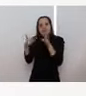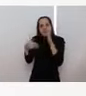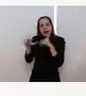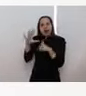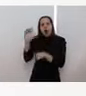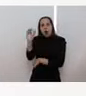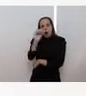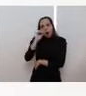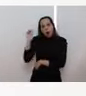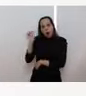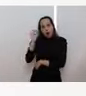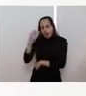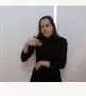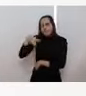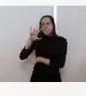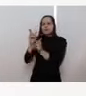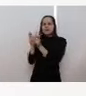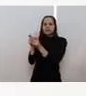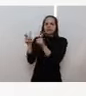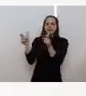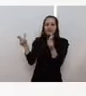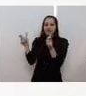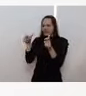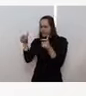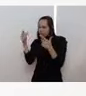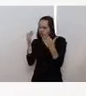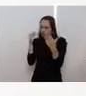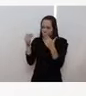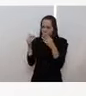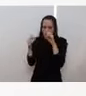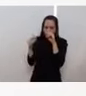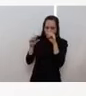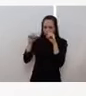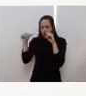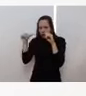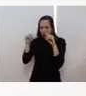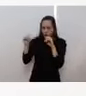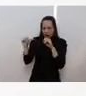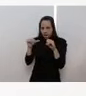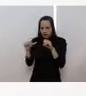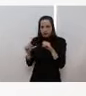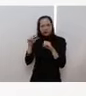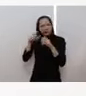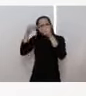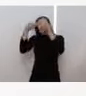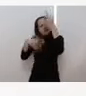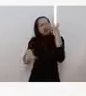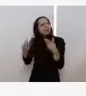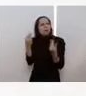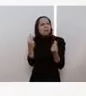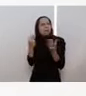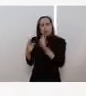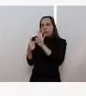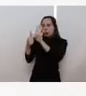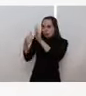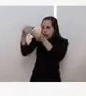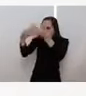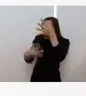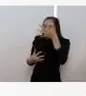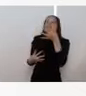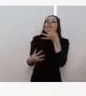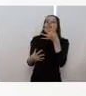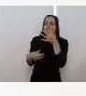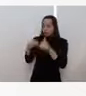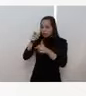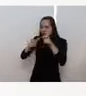mucho mayor ustedes ven la relación hombre-mujer ven unos índices que porque los mostramos porque nuestra población que